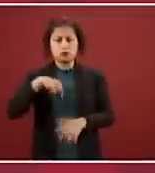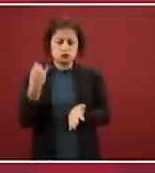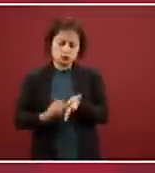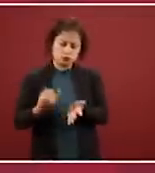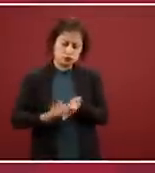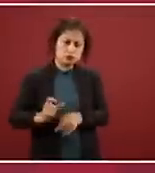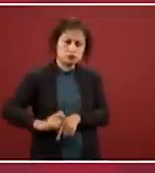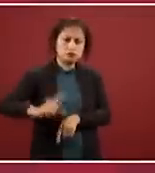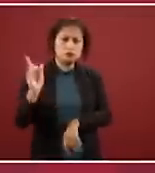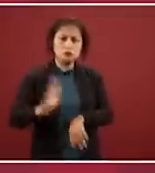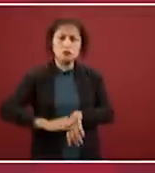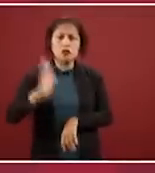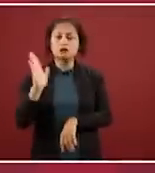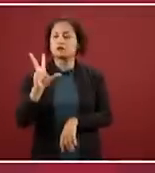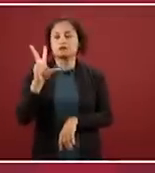Ahí